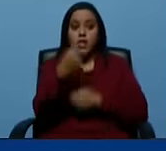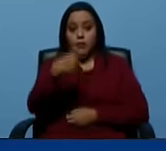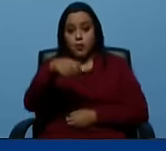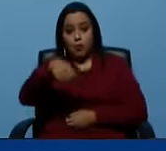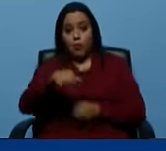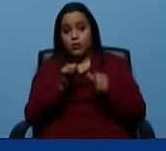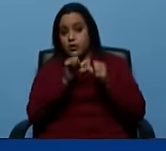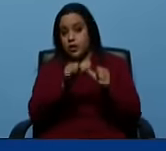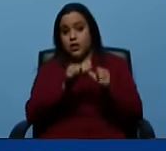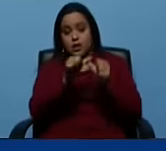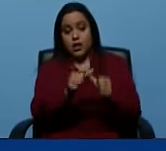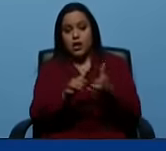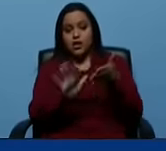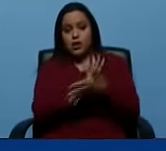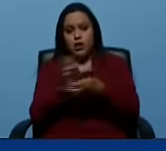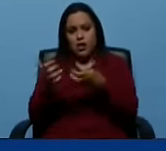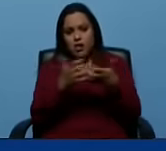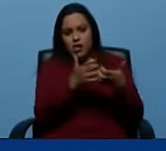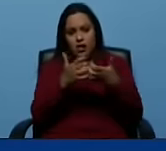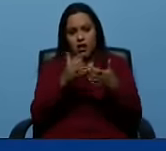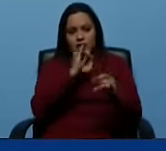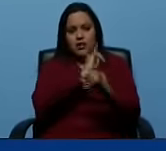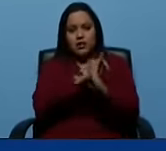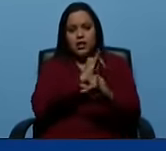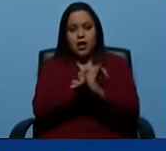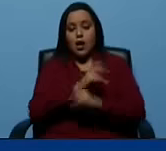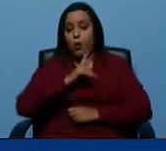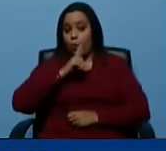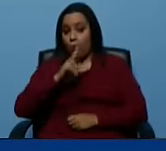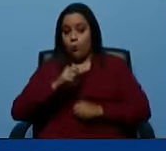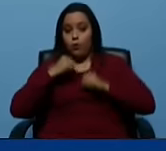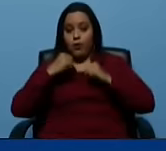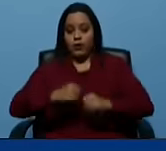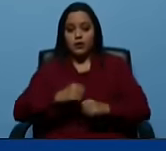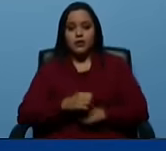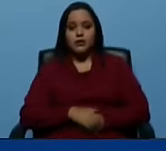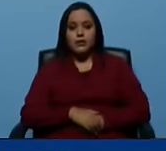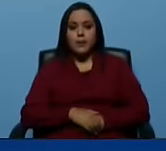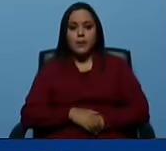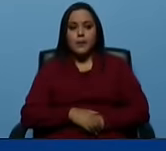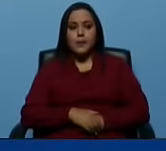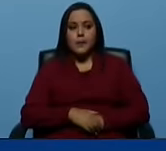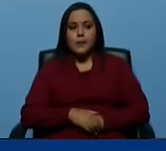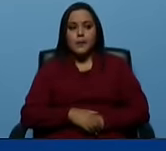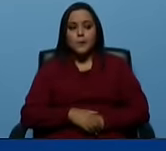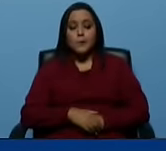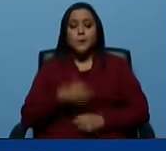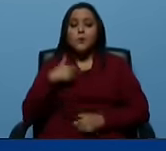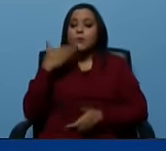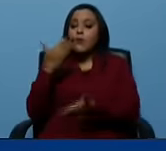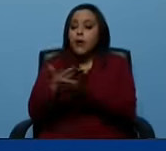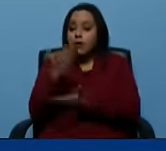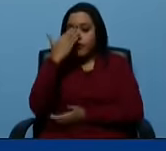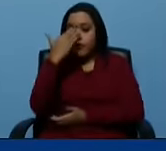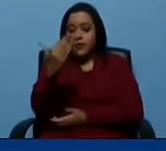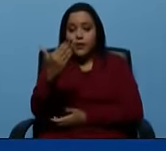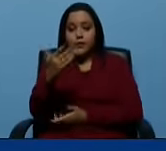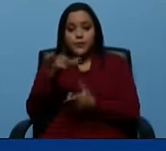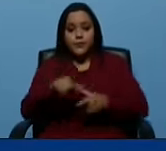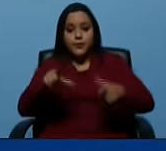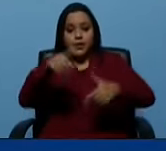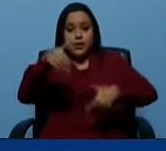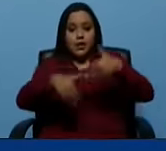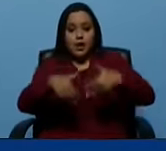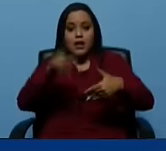hoy de ataque cibernético brutal. Han dejado la huella. Yo he pedido ante las salas electoral y